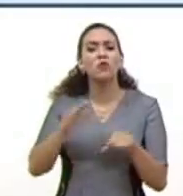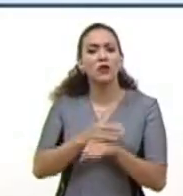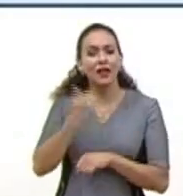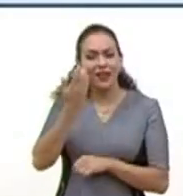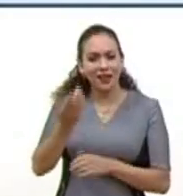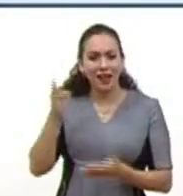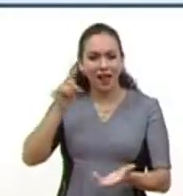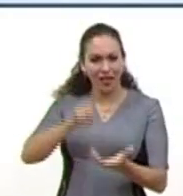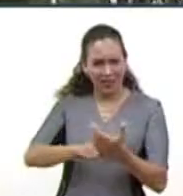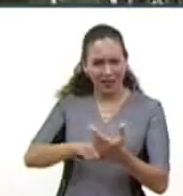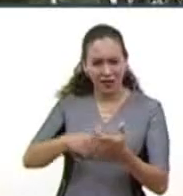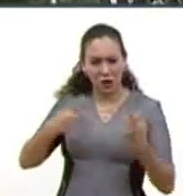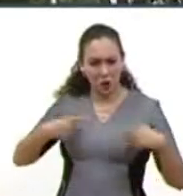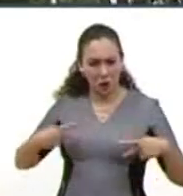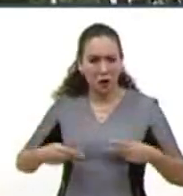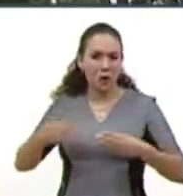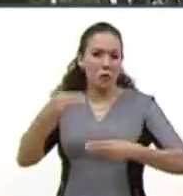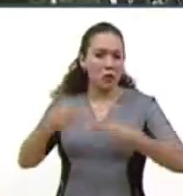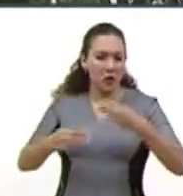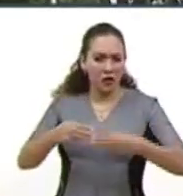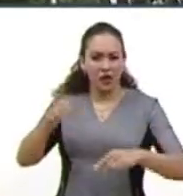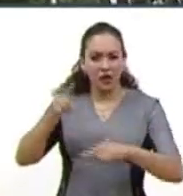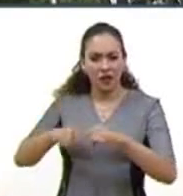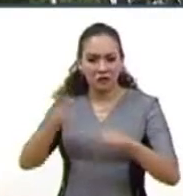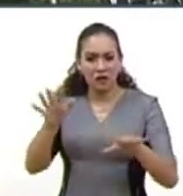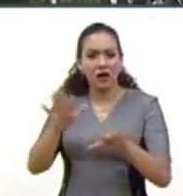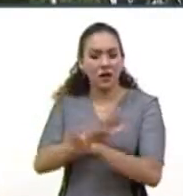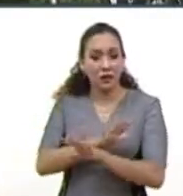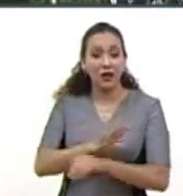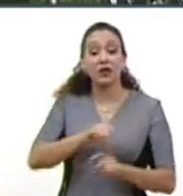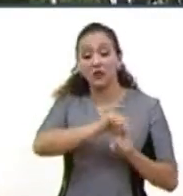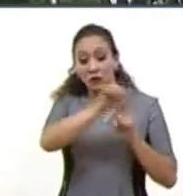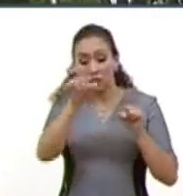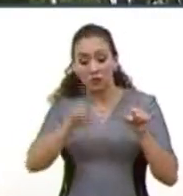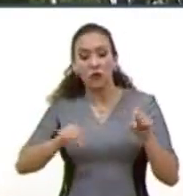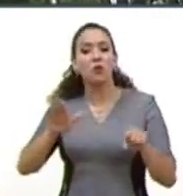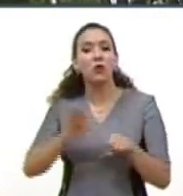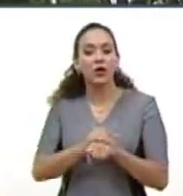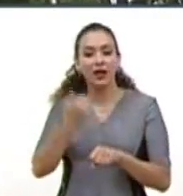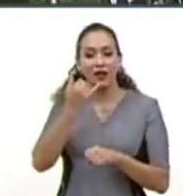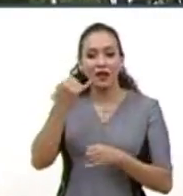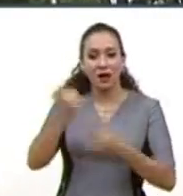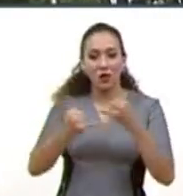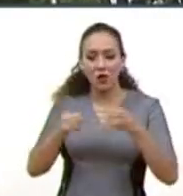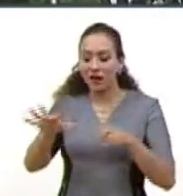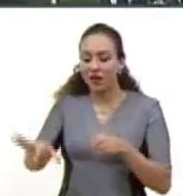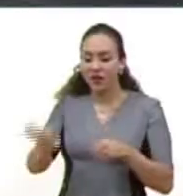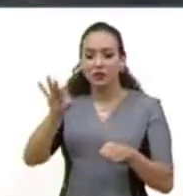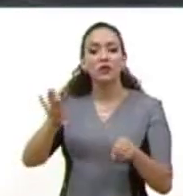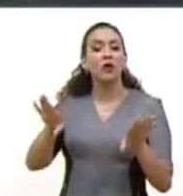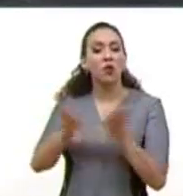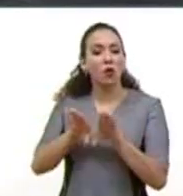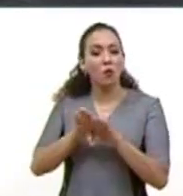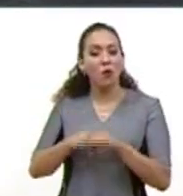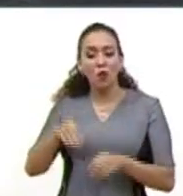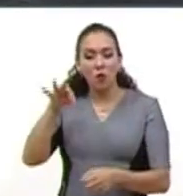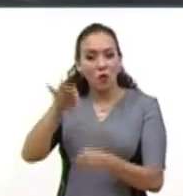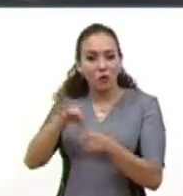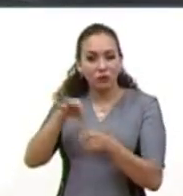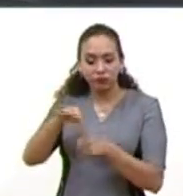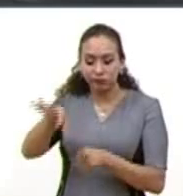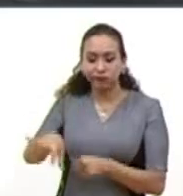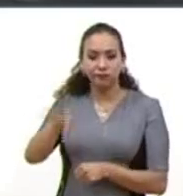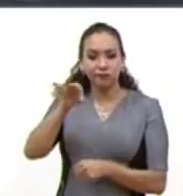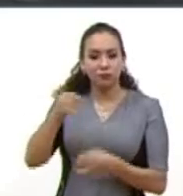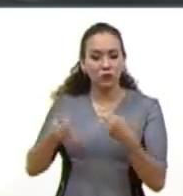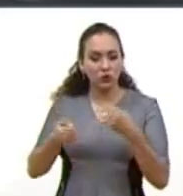los poderes judiciales federal y de las 32 entidades por personas juzgadoras electas a través del voto popular,